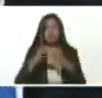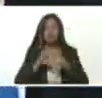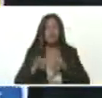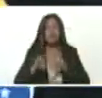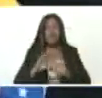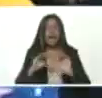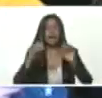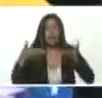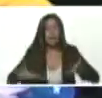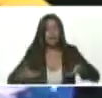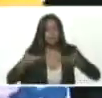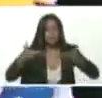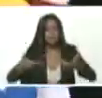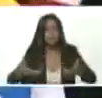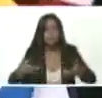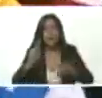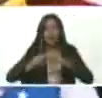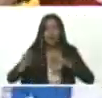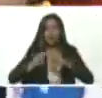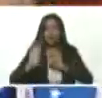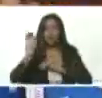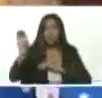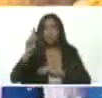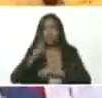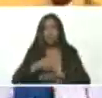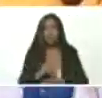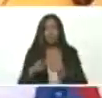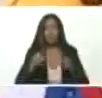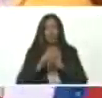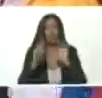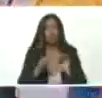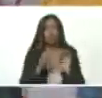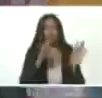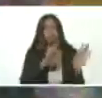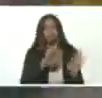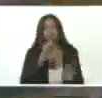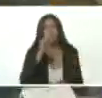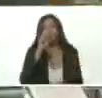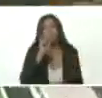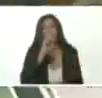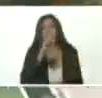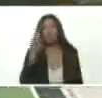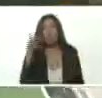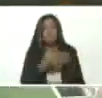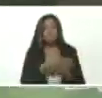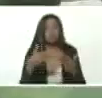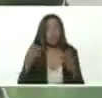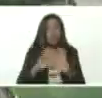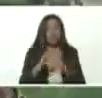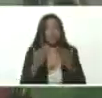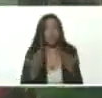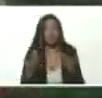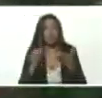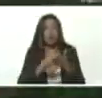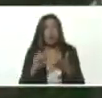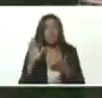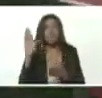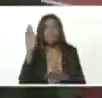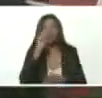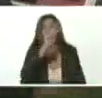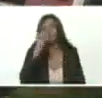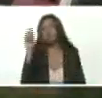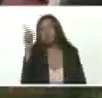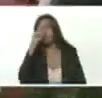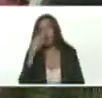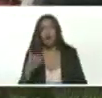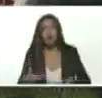sido entregadas a los niños del país, así como también 101 millón de libros de la colección bicentenaria